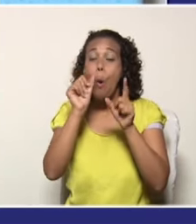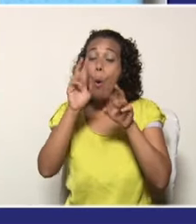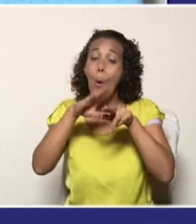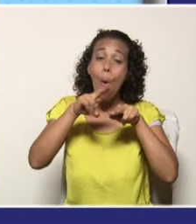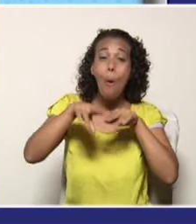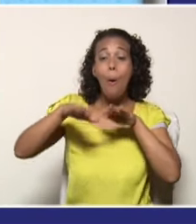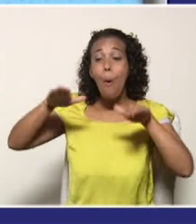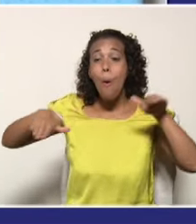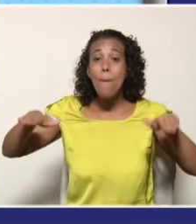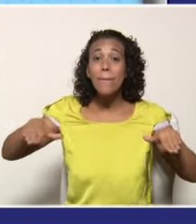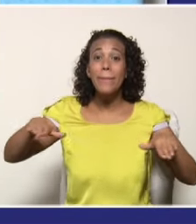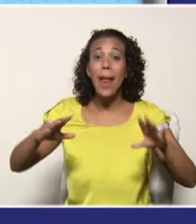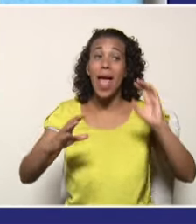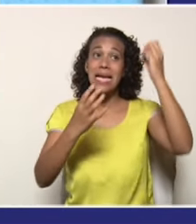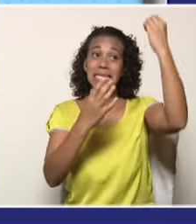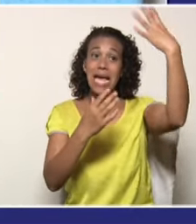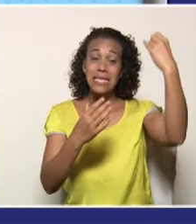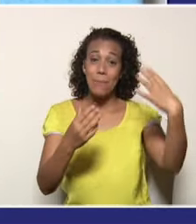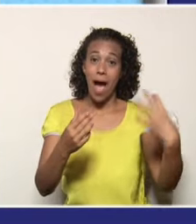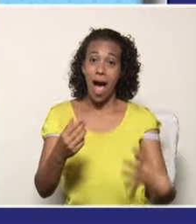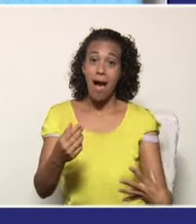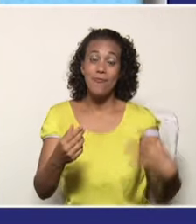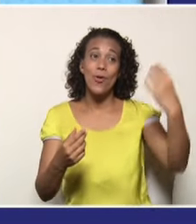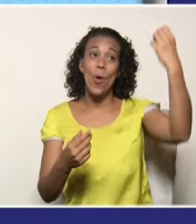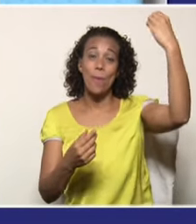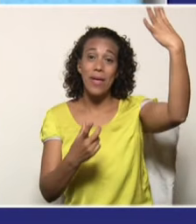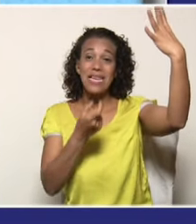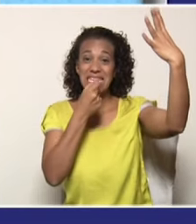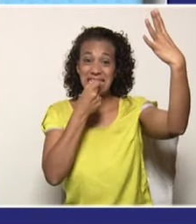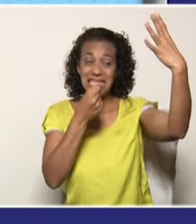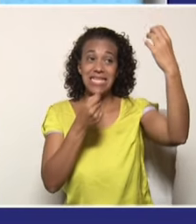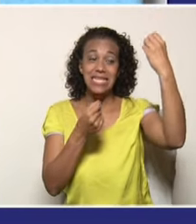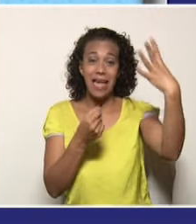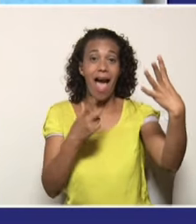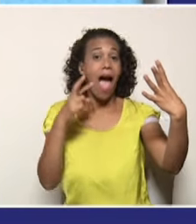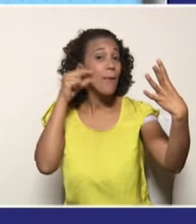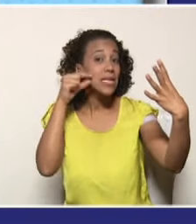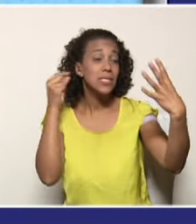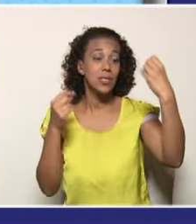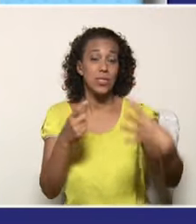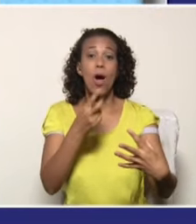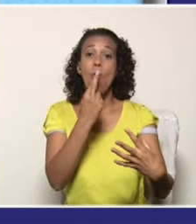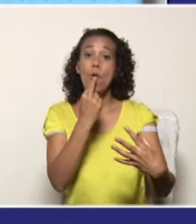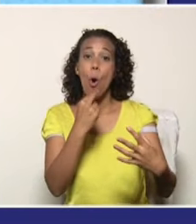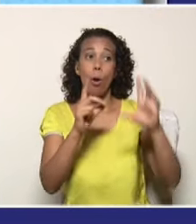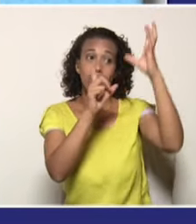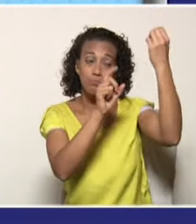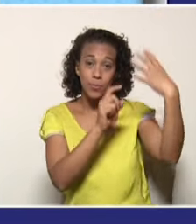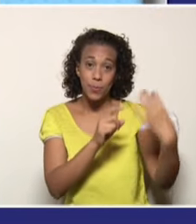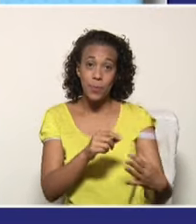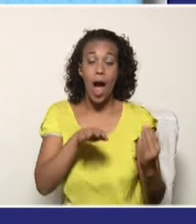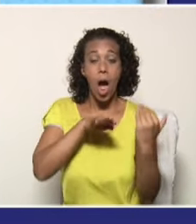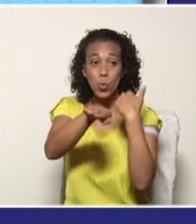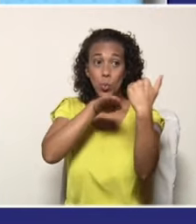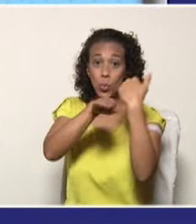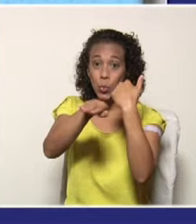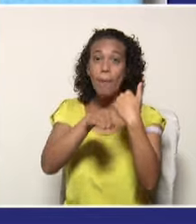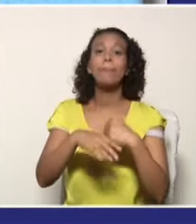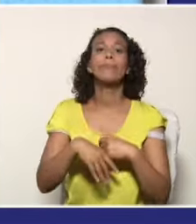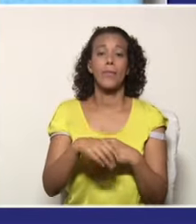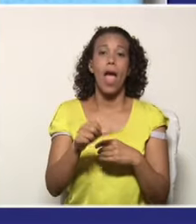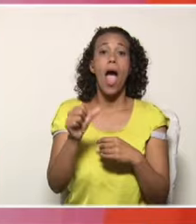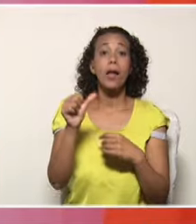del semáforo, de Luis Brito García. Esta es una, digamos, una lectura muy amena que te